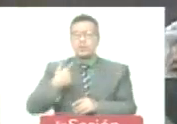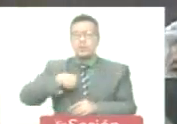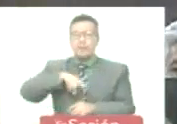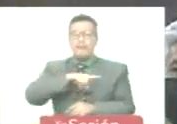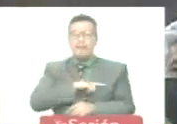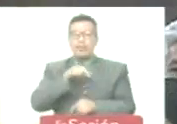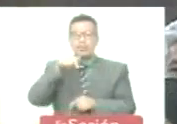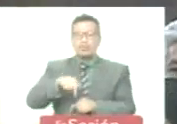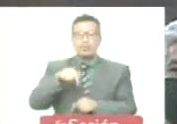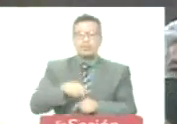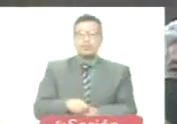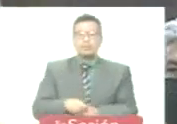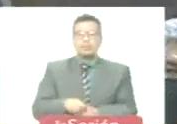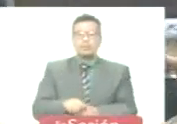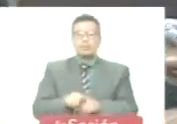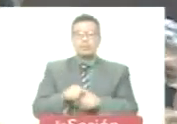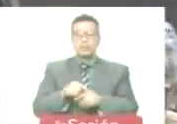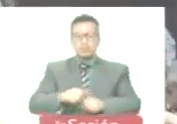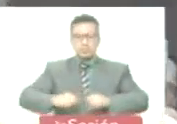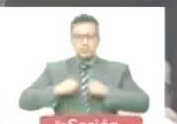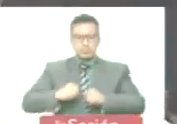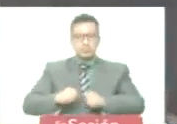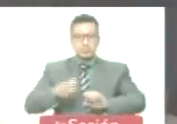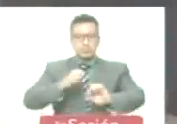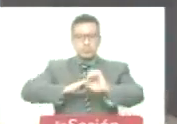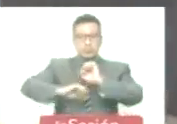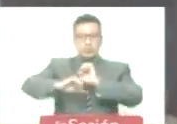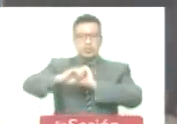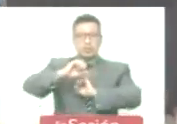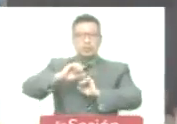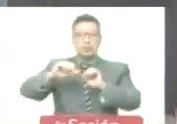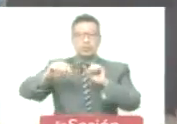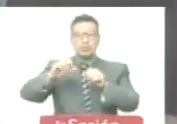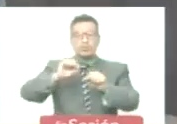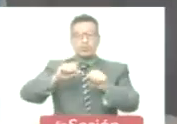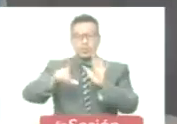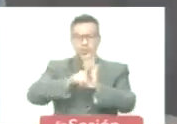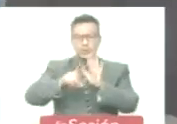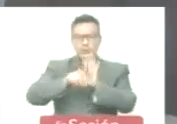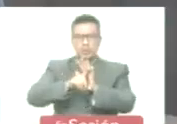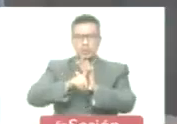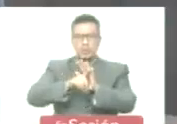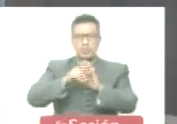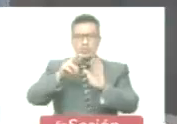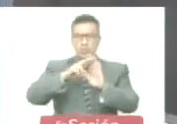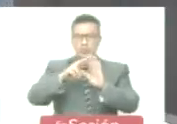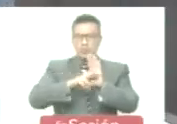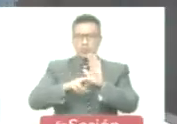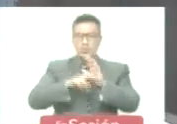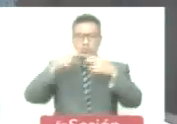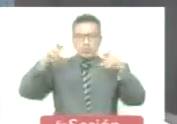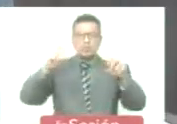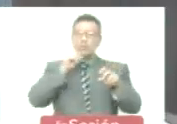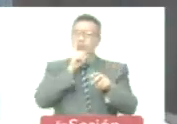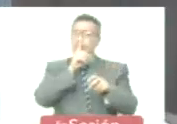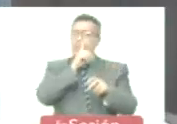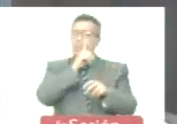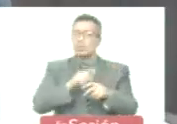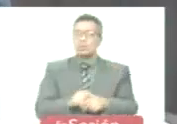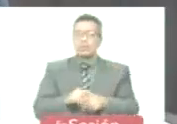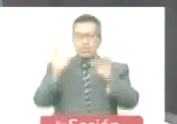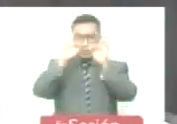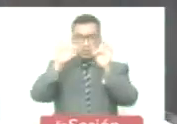desde aquí estamos de manera contundente defendiendo una ley que va a regular el título, el nombre y le